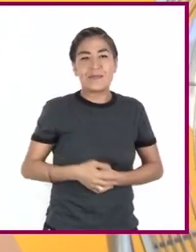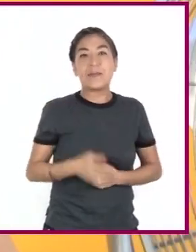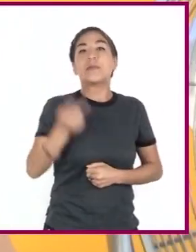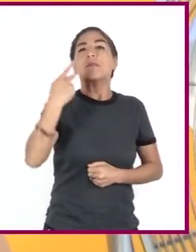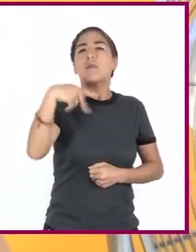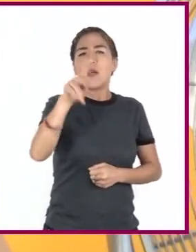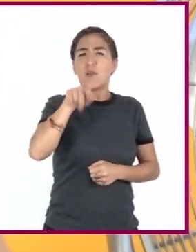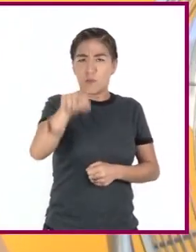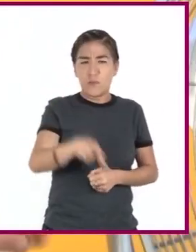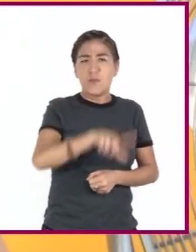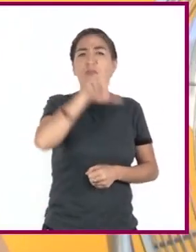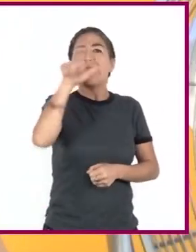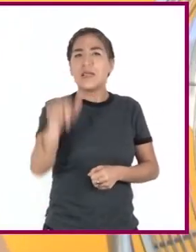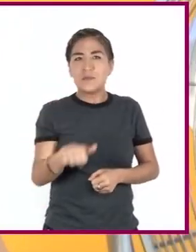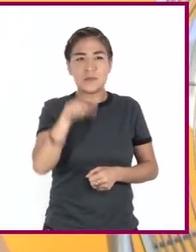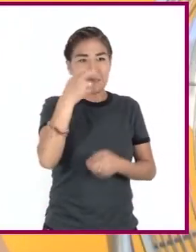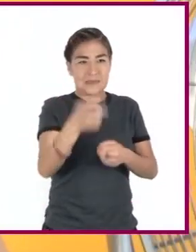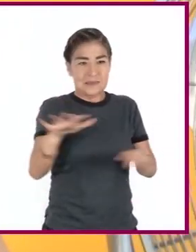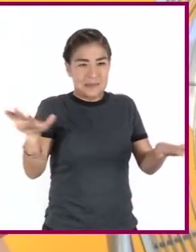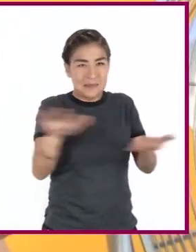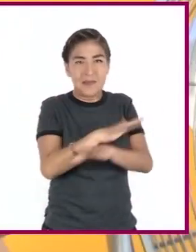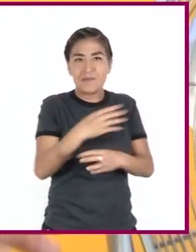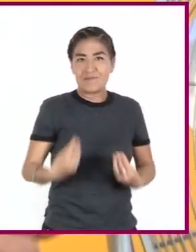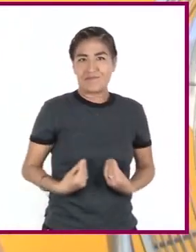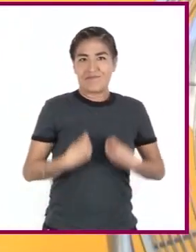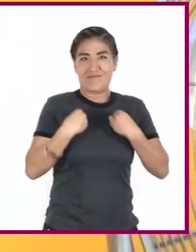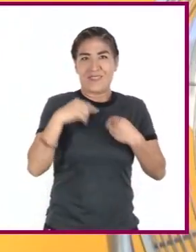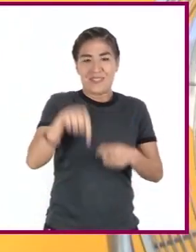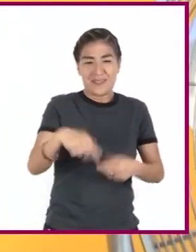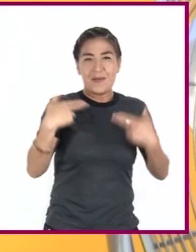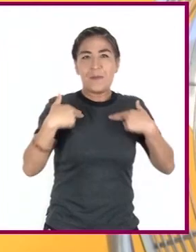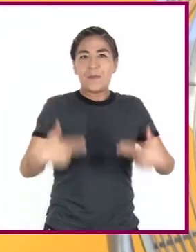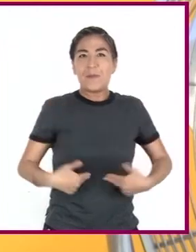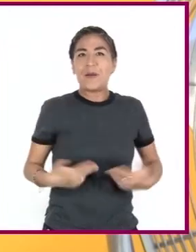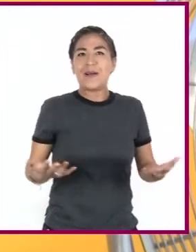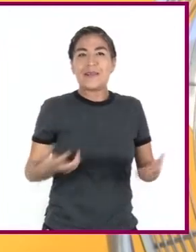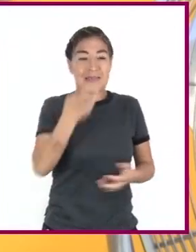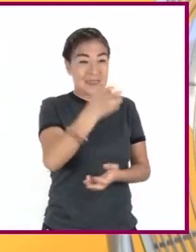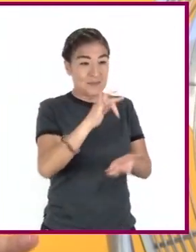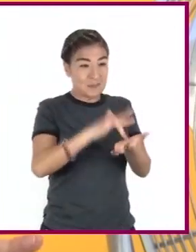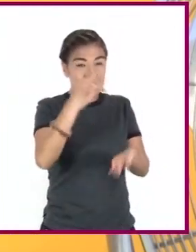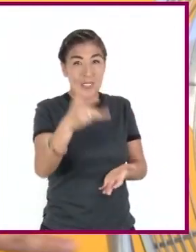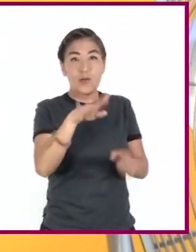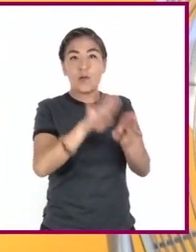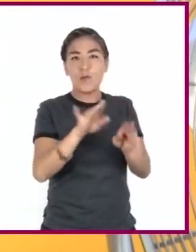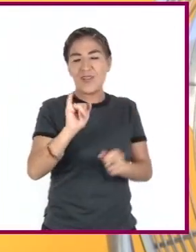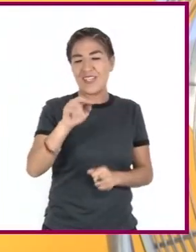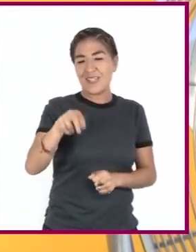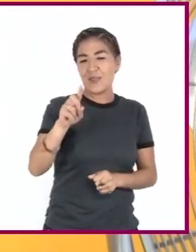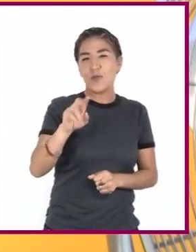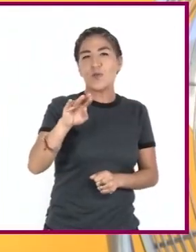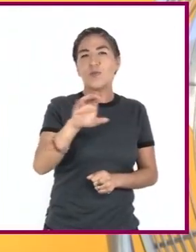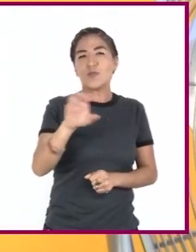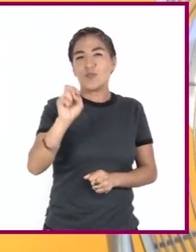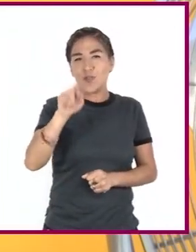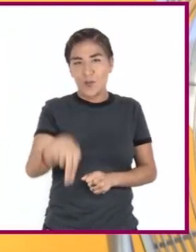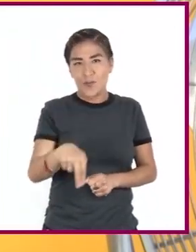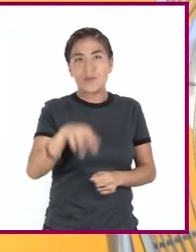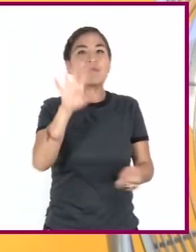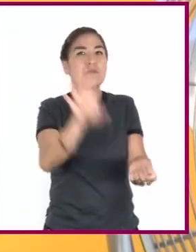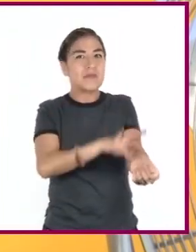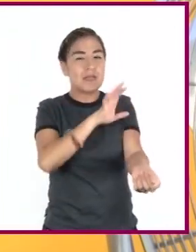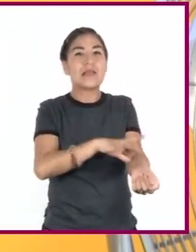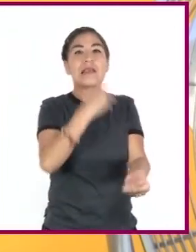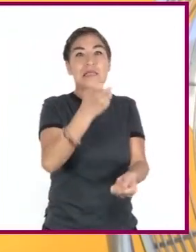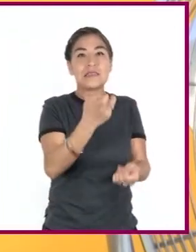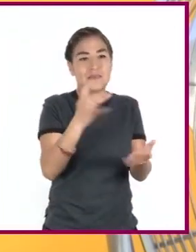pero usted cambió la vida de la humanidad para siempre. La inducción electromagnética, como actualmente la conocemos, es el